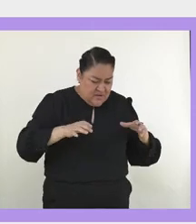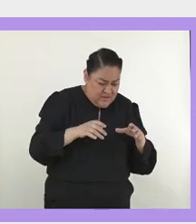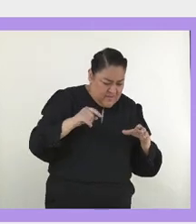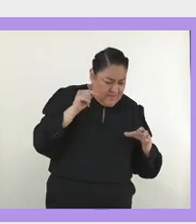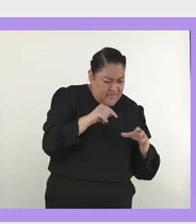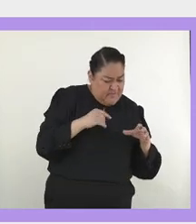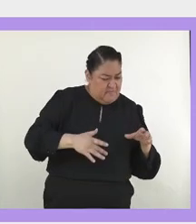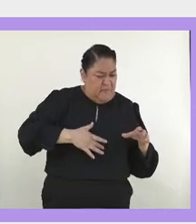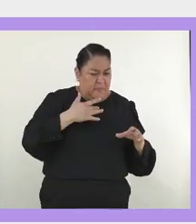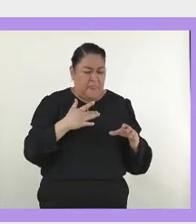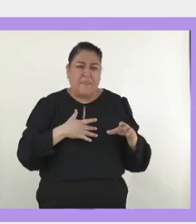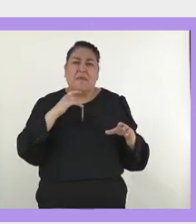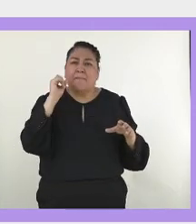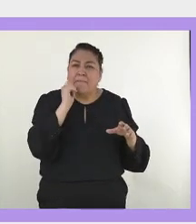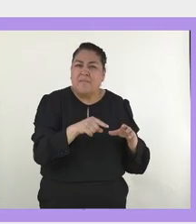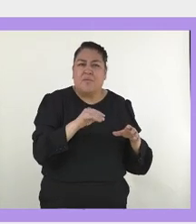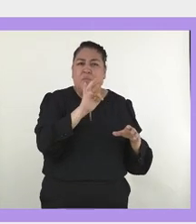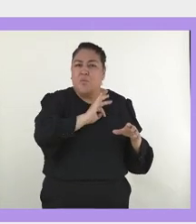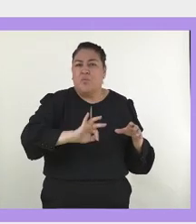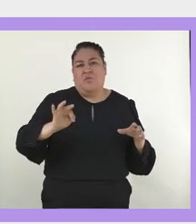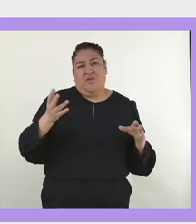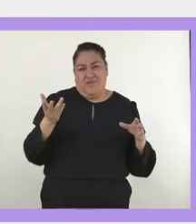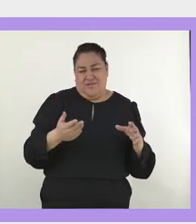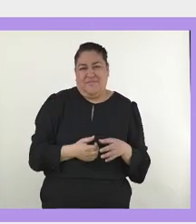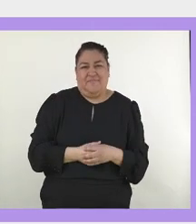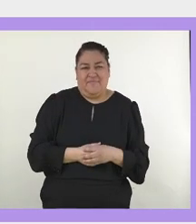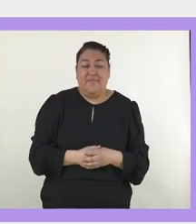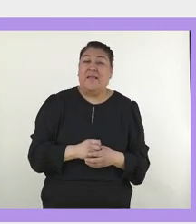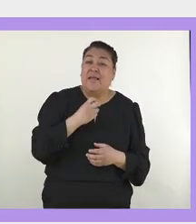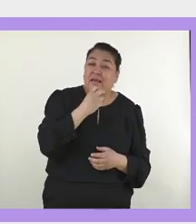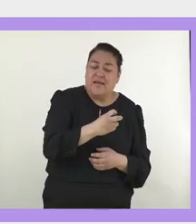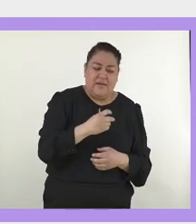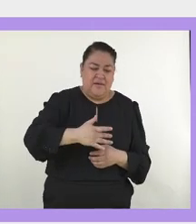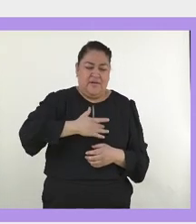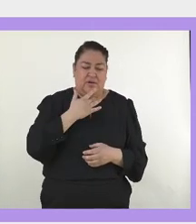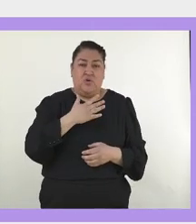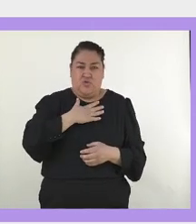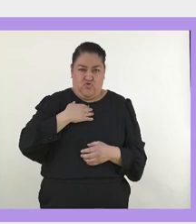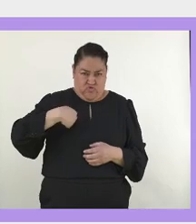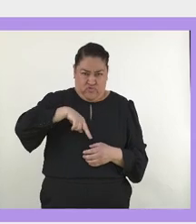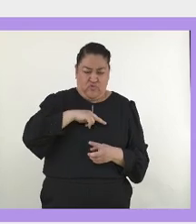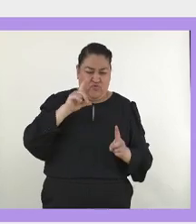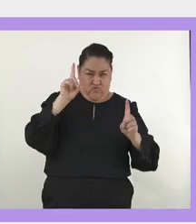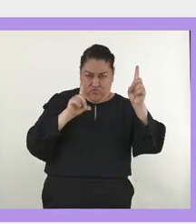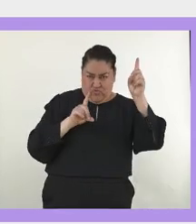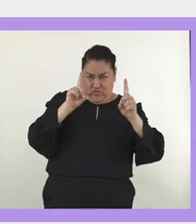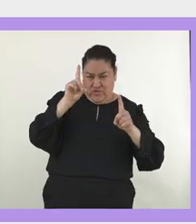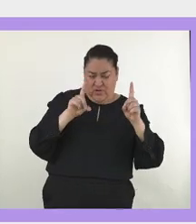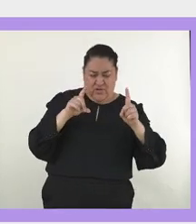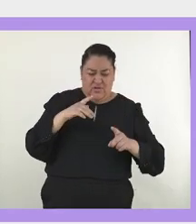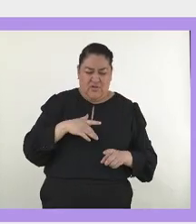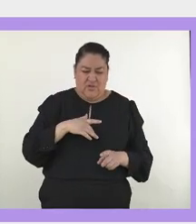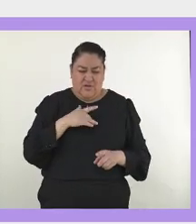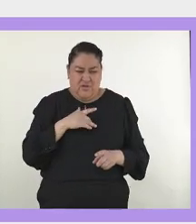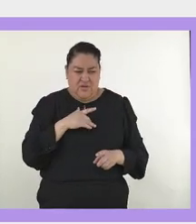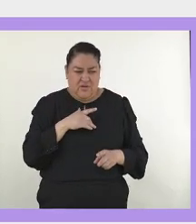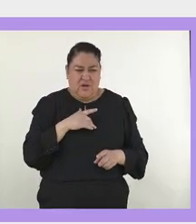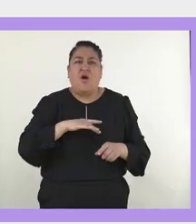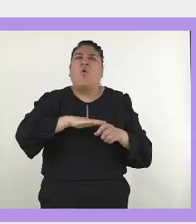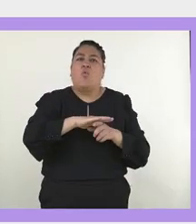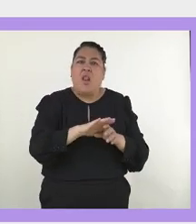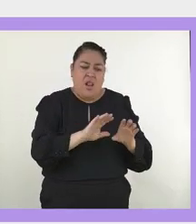parte una estructura de un club profesional mexicano y la primer duda que teníamos era qué categoría